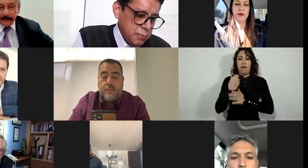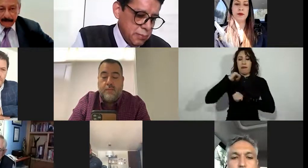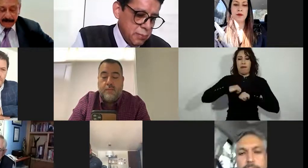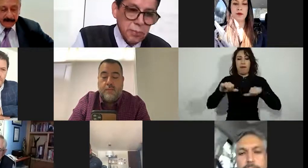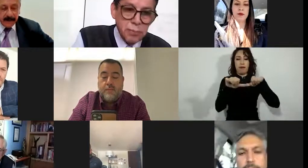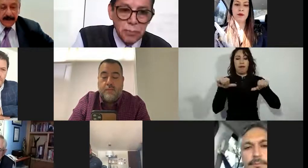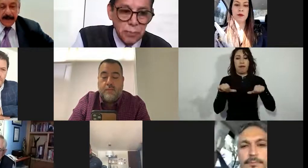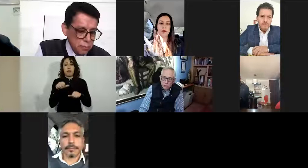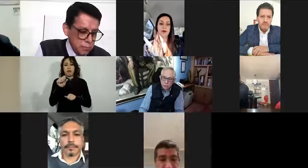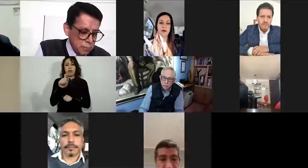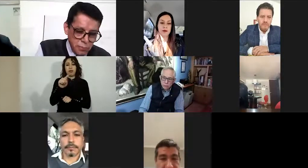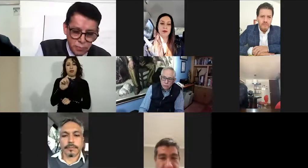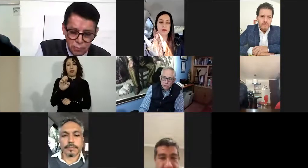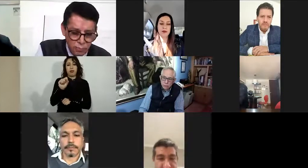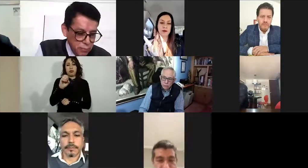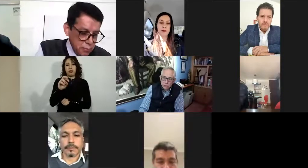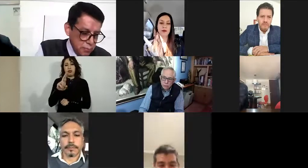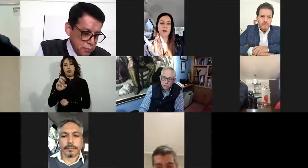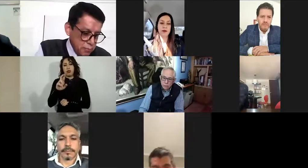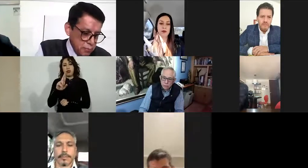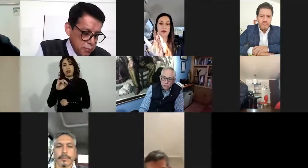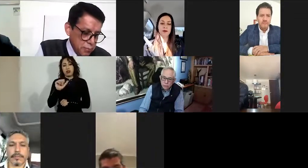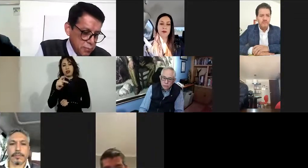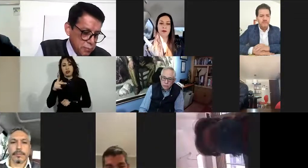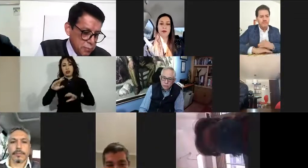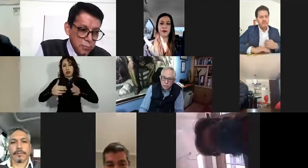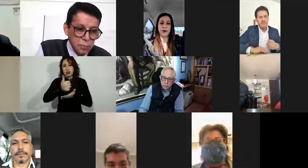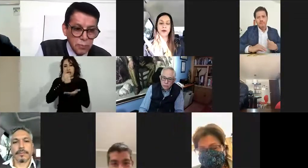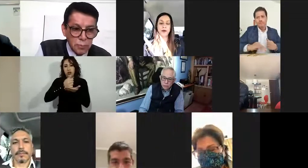Congreso de la Ciudad de México. Y